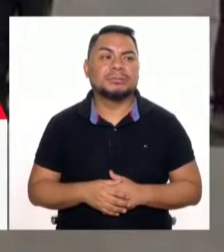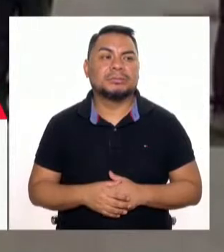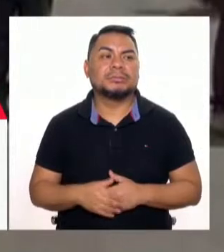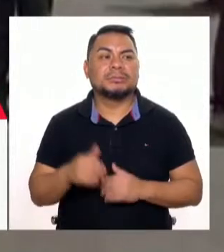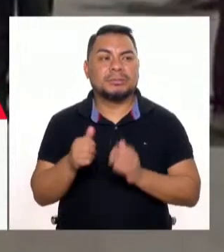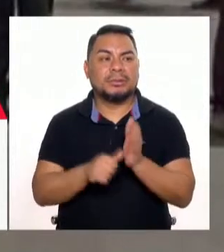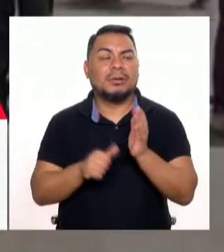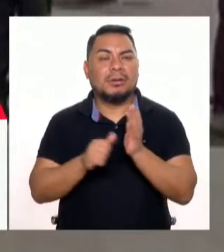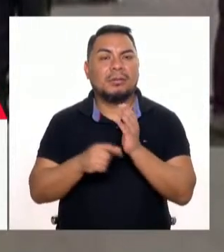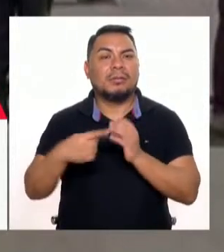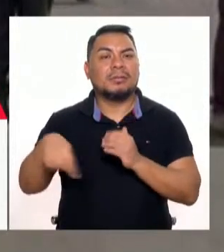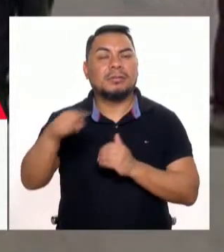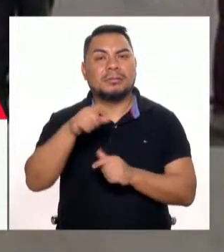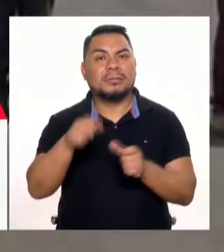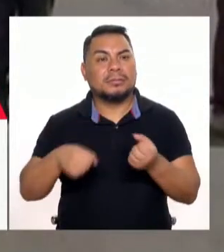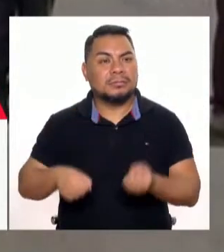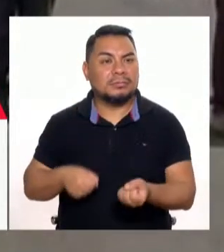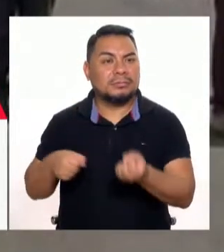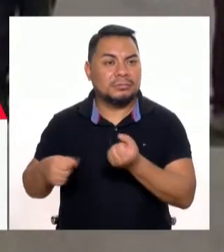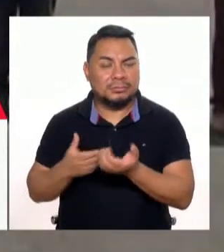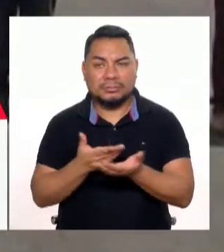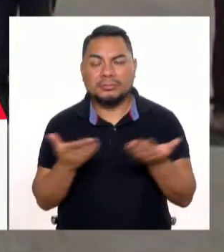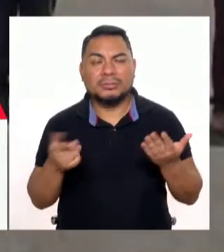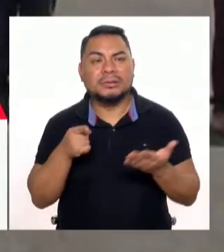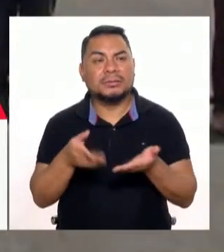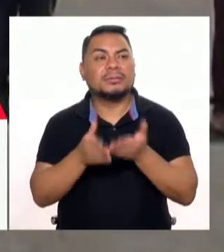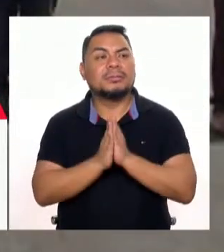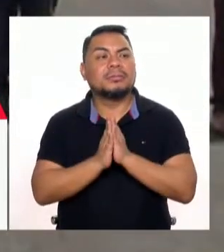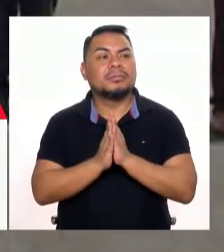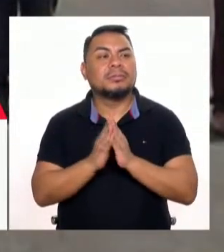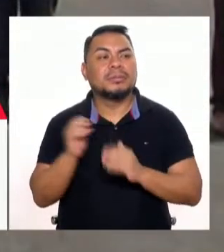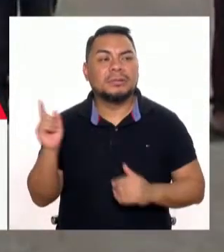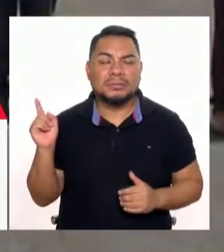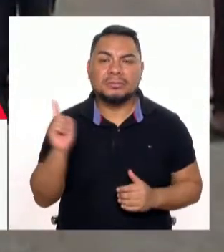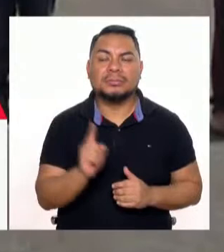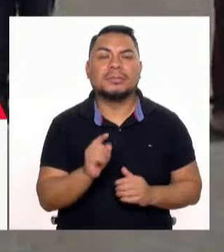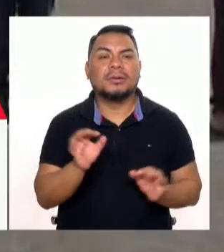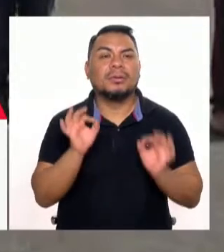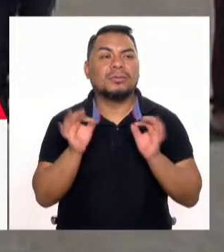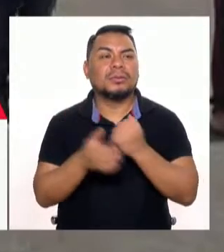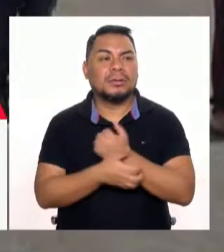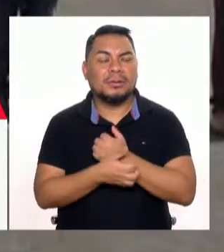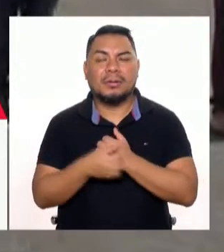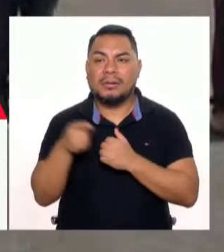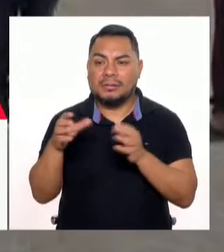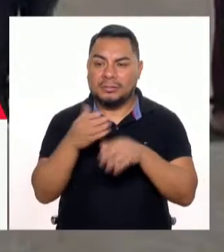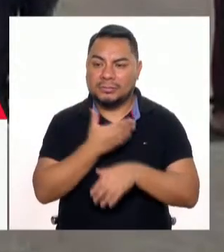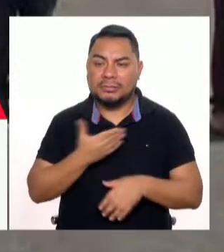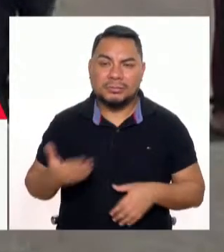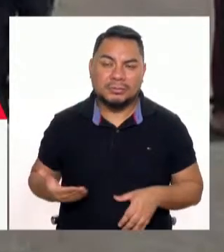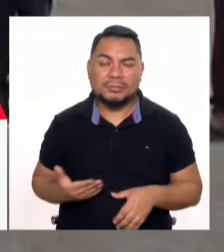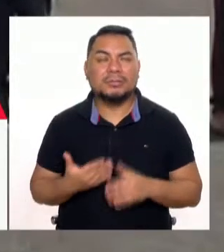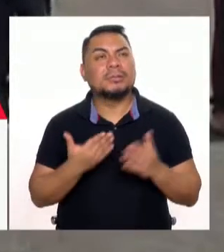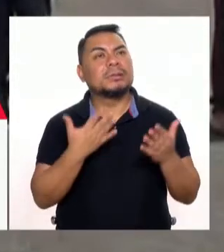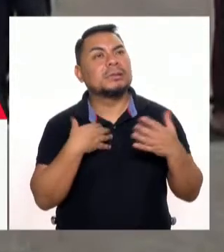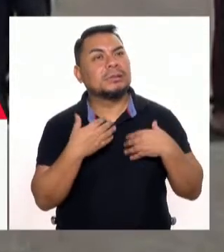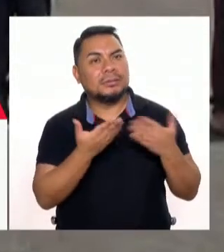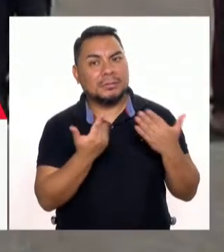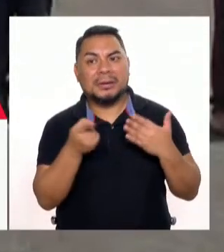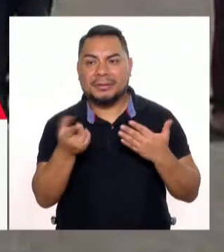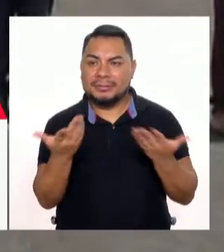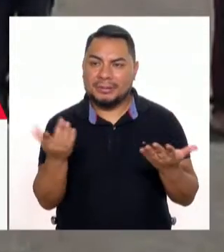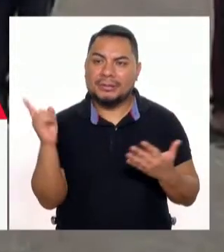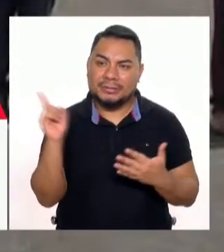hermanos agricultores que piden la presencia justamente del ejecutivo de